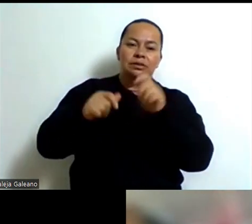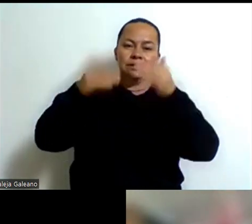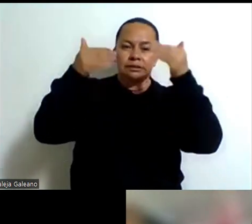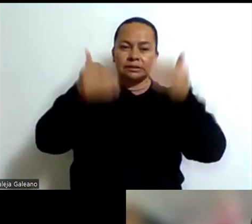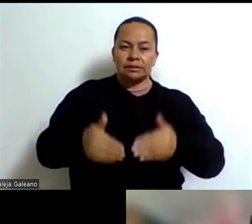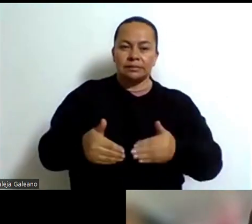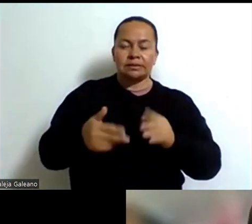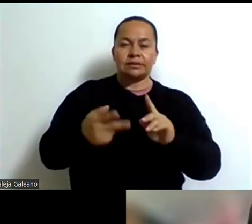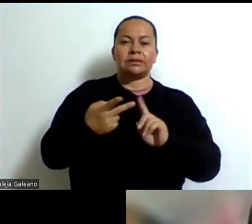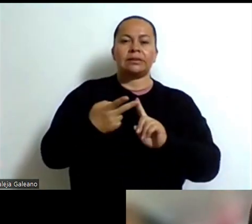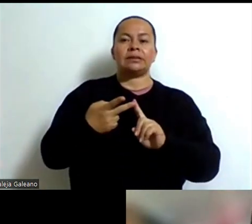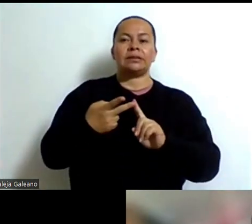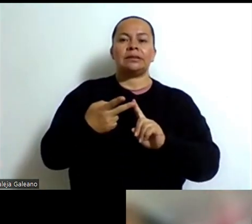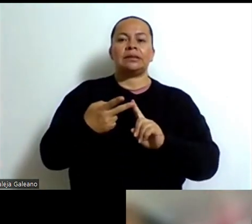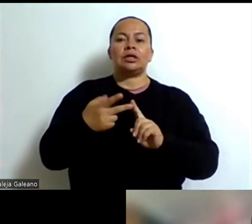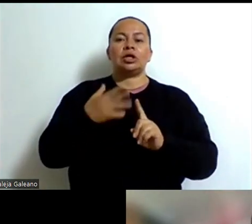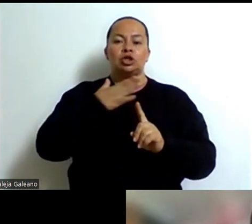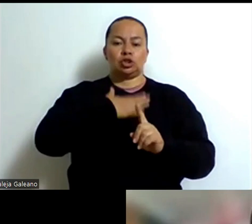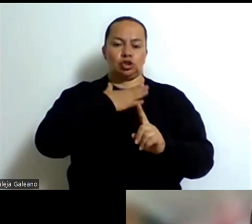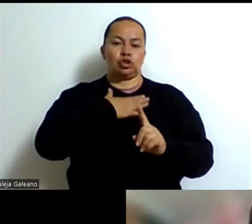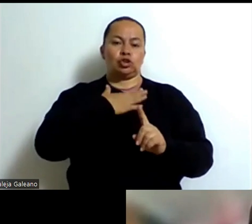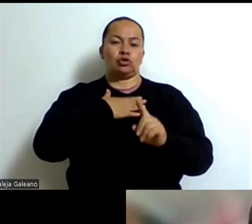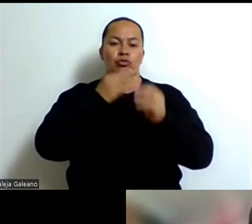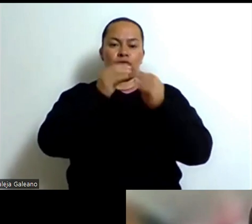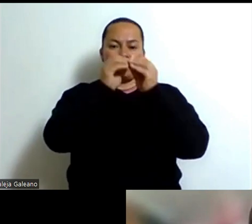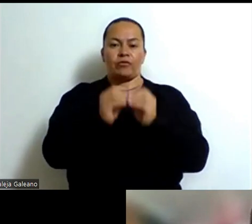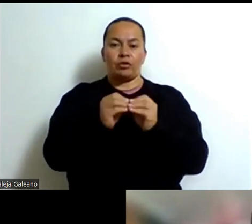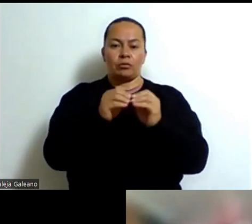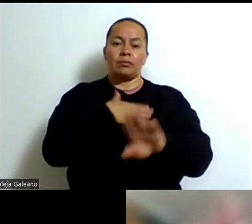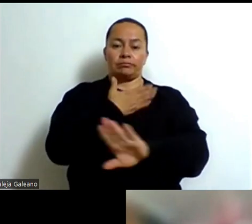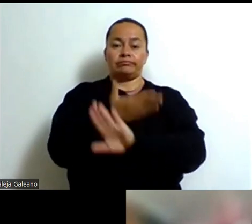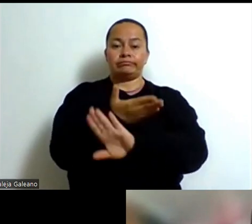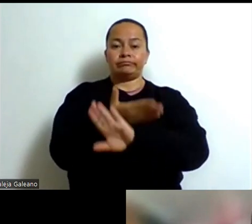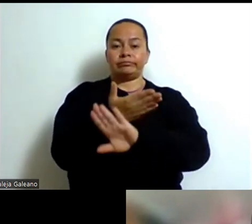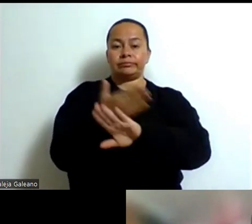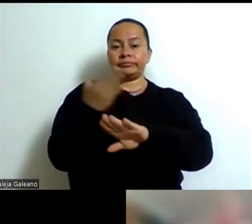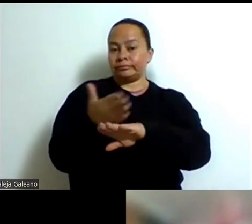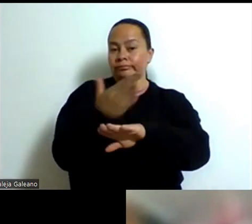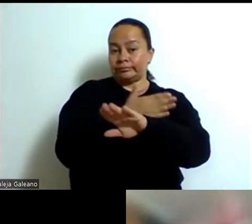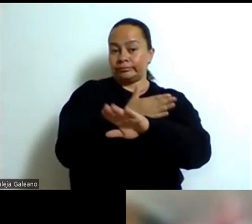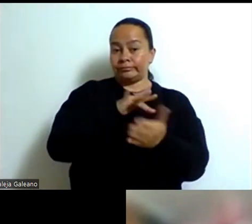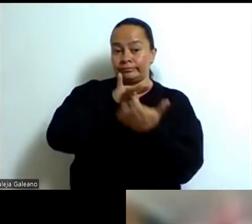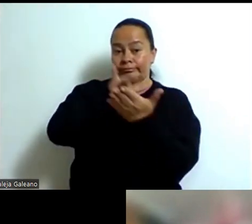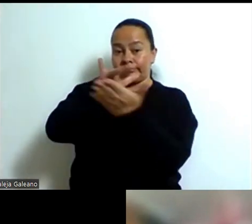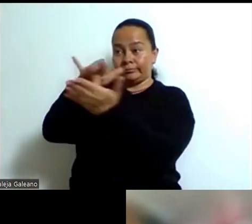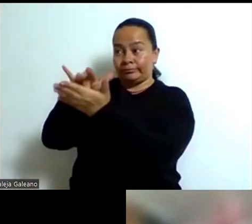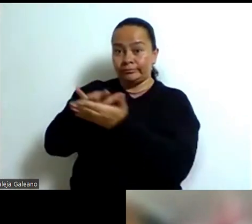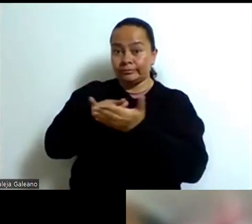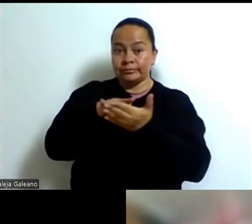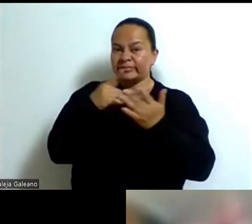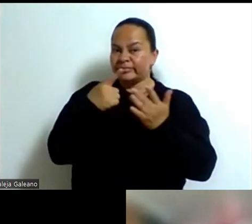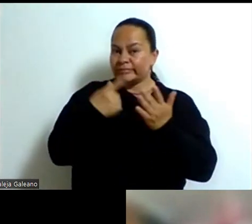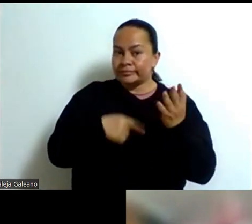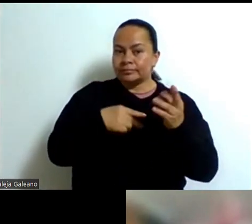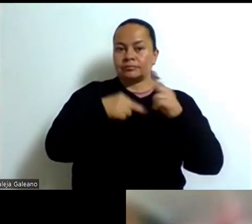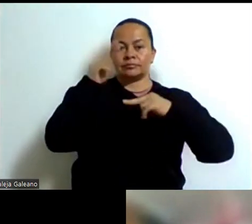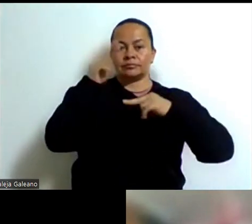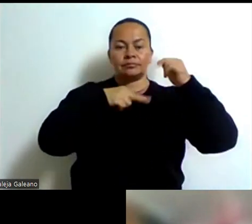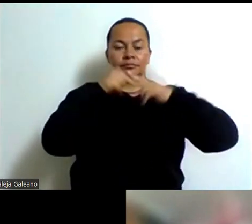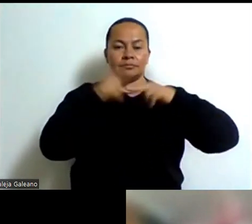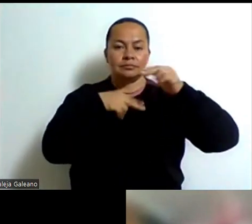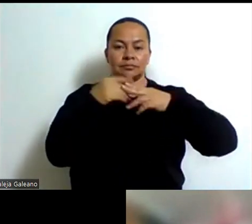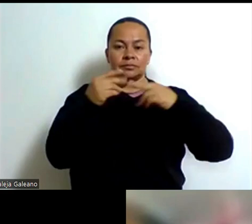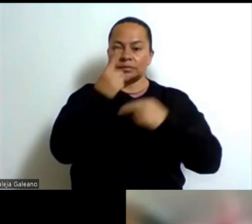eh lo que yo de alguna manera propuse dentro del escenario era que construyamos el